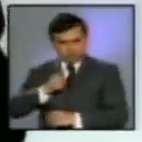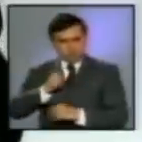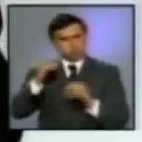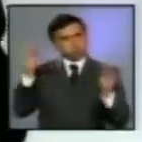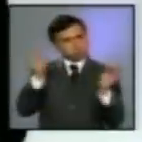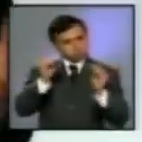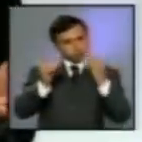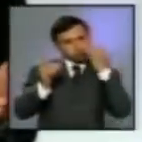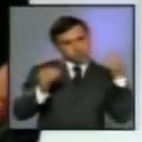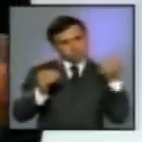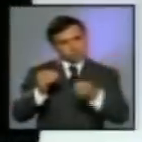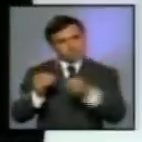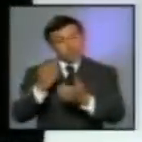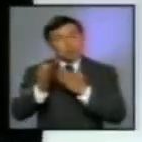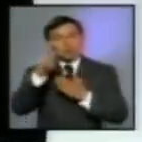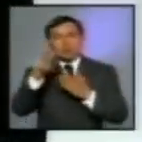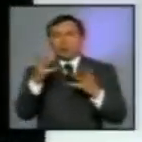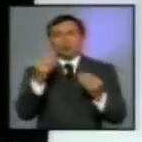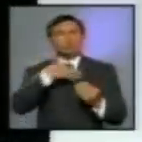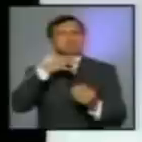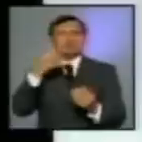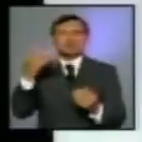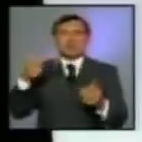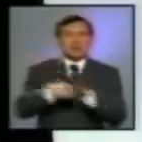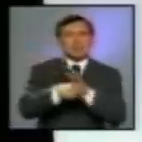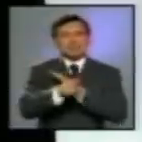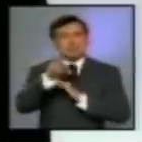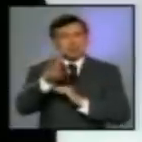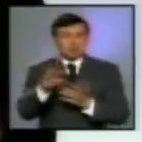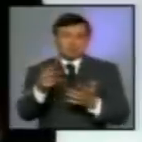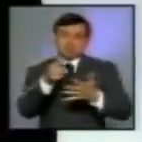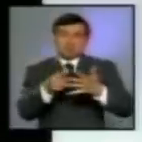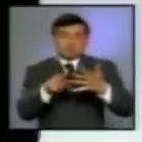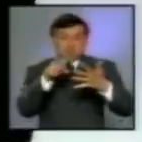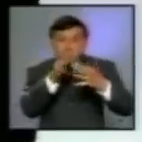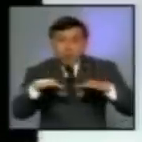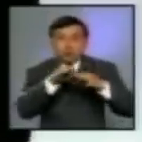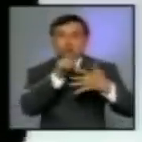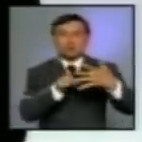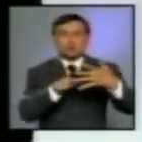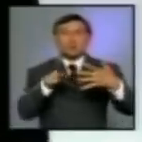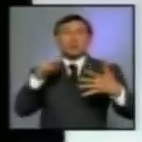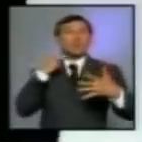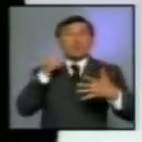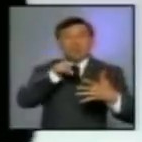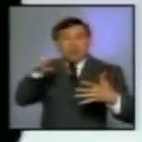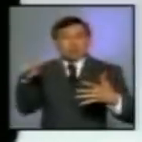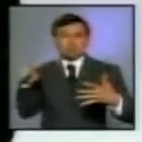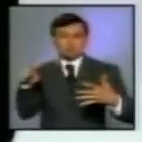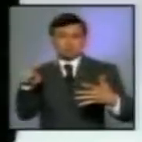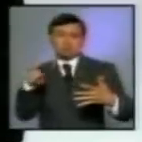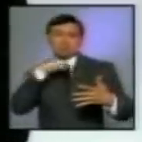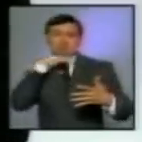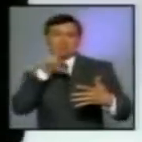inseguridad en nuestro país. Pero en fin, parece que todo esto a los políticos no les interesa, no es algo relevante para ellos.